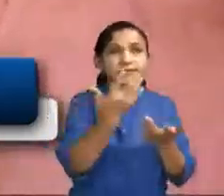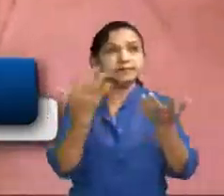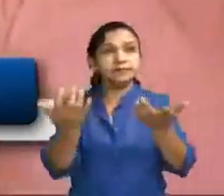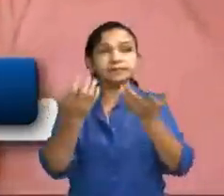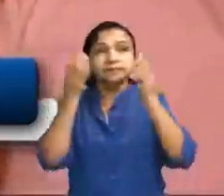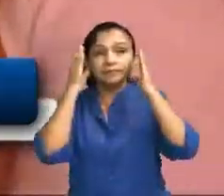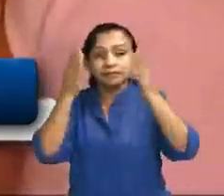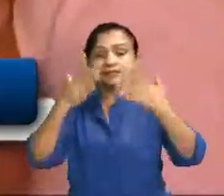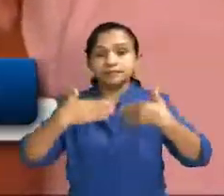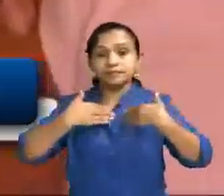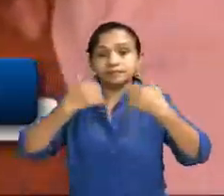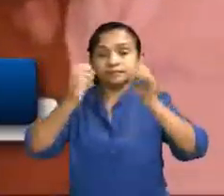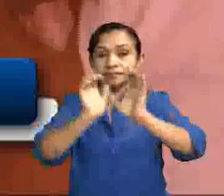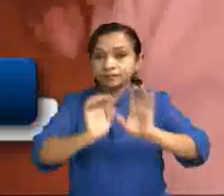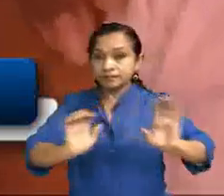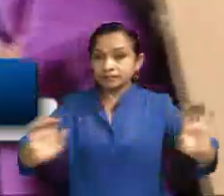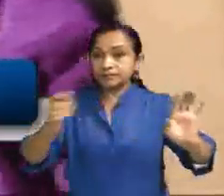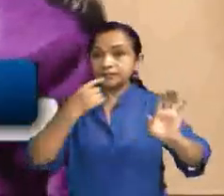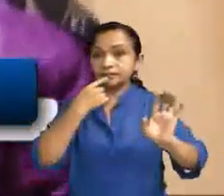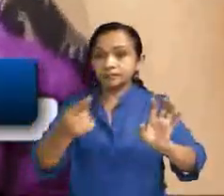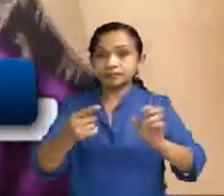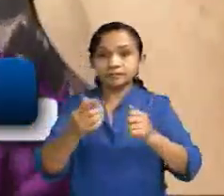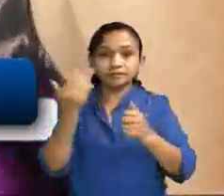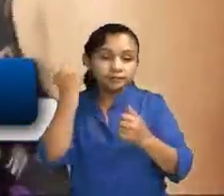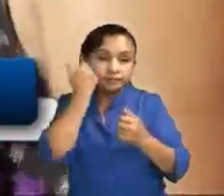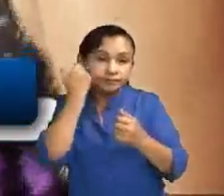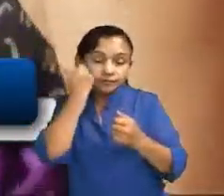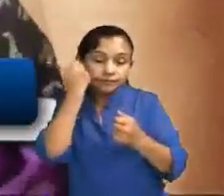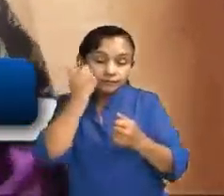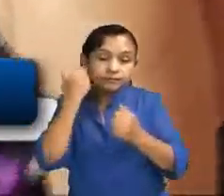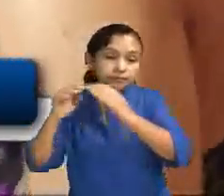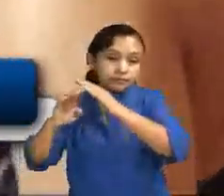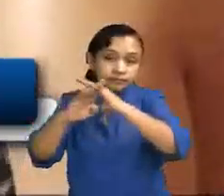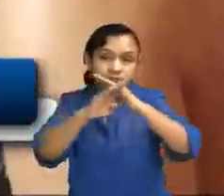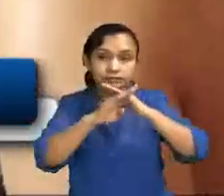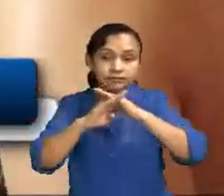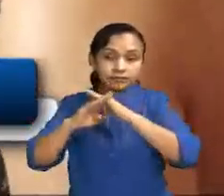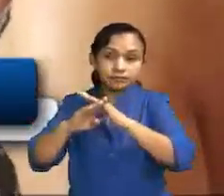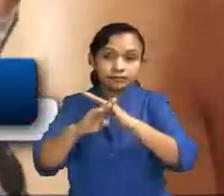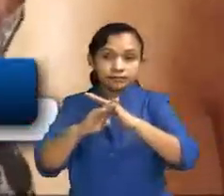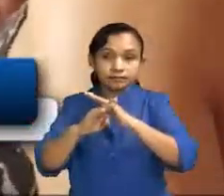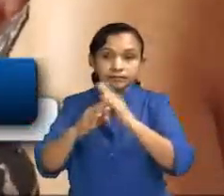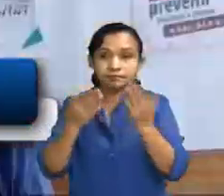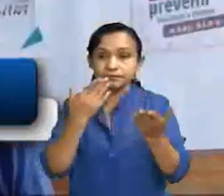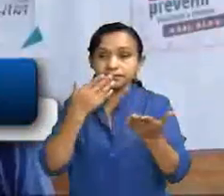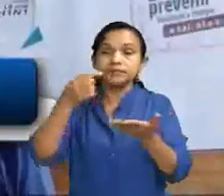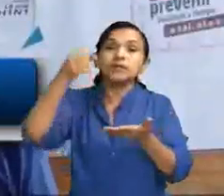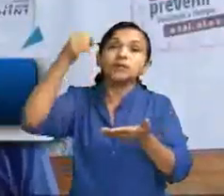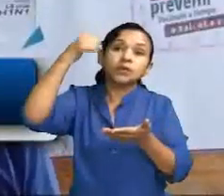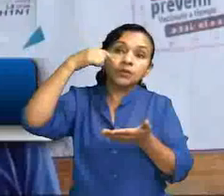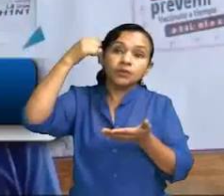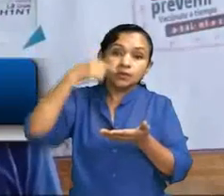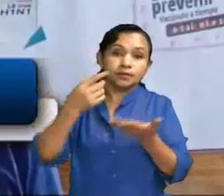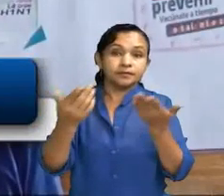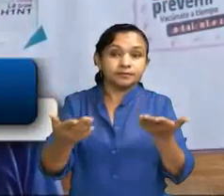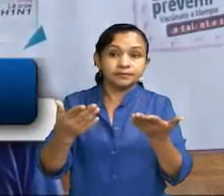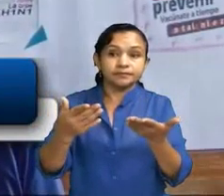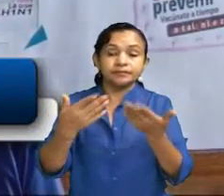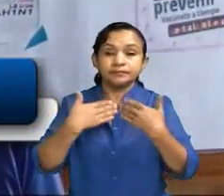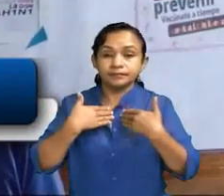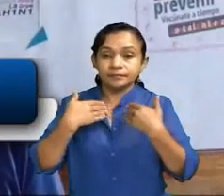la salud del niño y decirles de qué enfermedades le previene y que es lo más saludable vacunar a su hijo para que tenga un niño